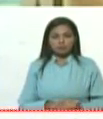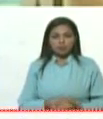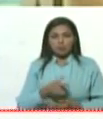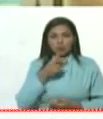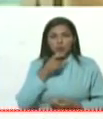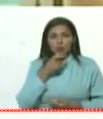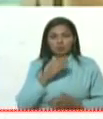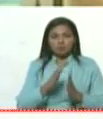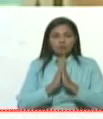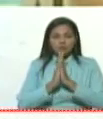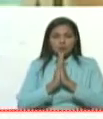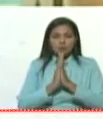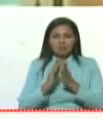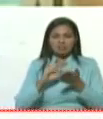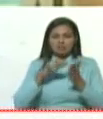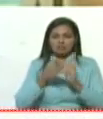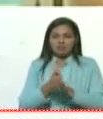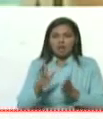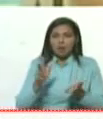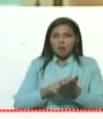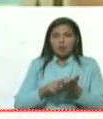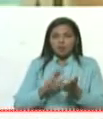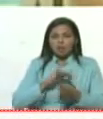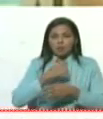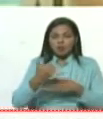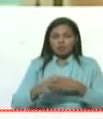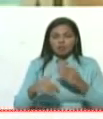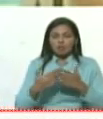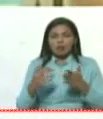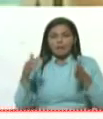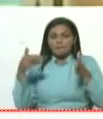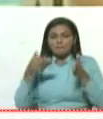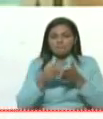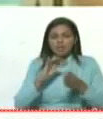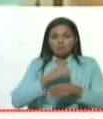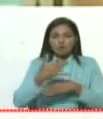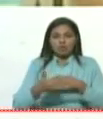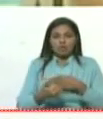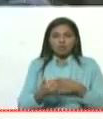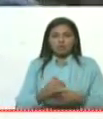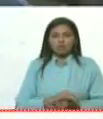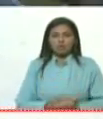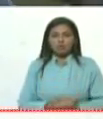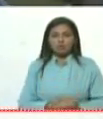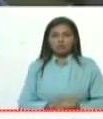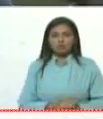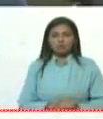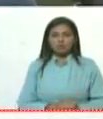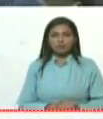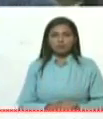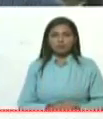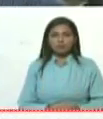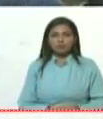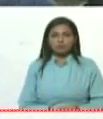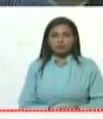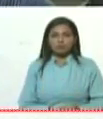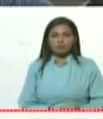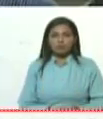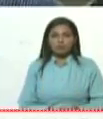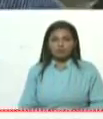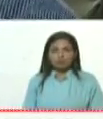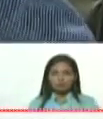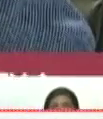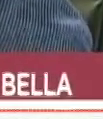favor, sobre la aprobación de estos proyectos, 1000 proyectos para el Poder Popular. Es muy importante, presidente,